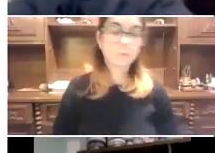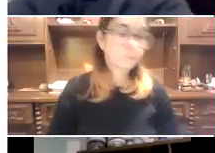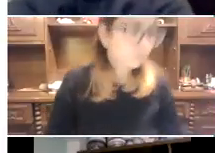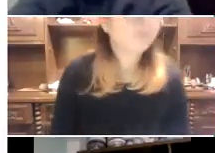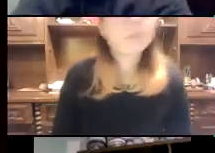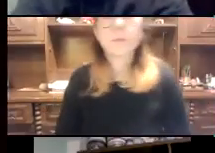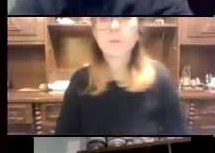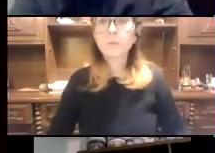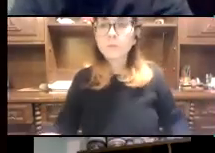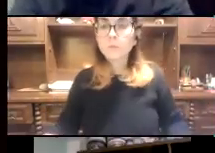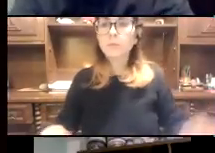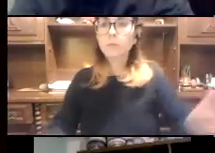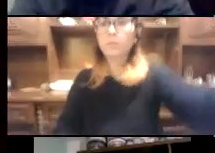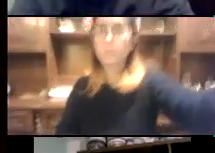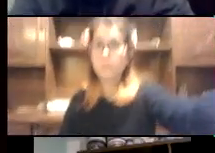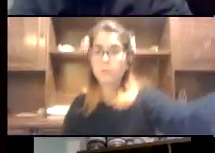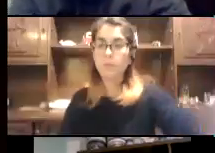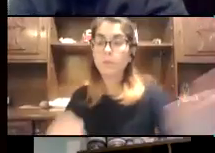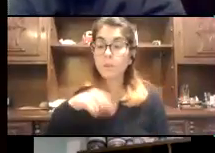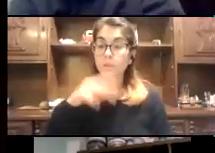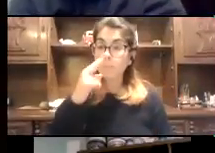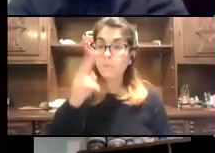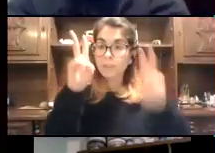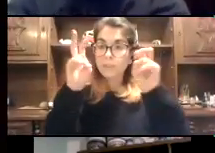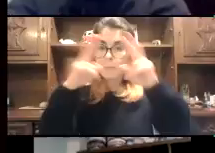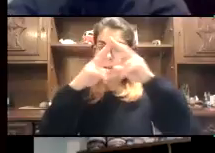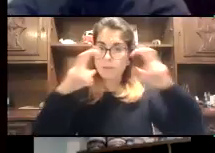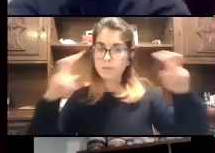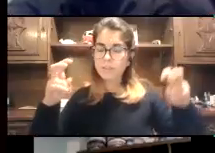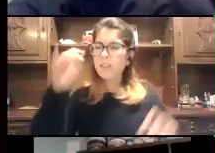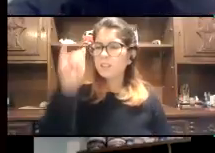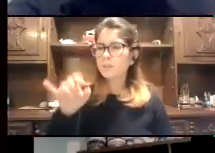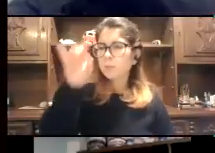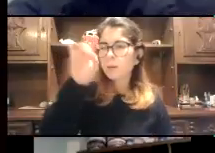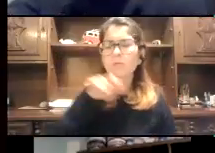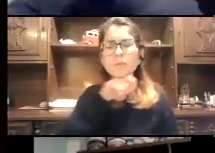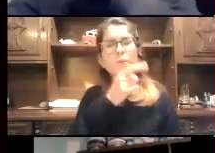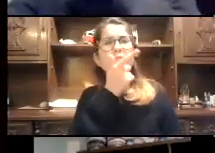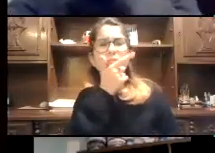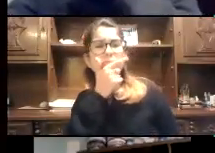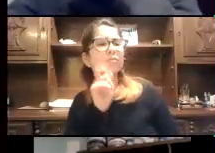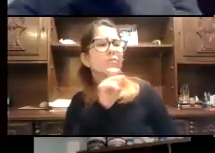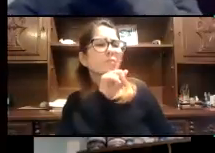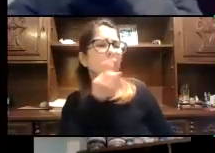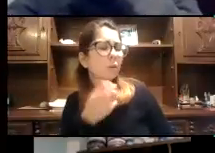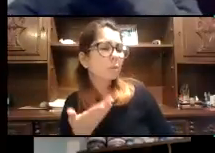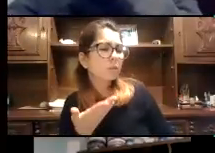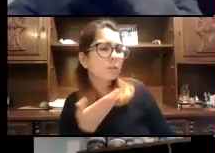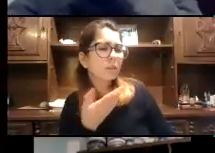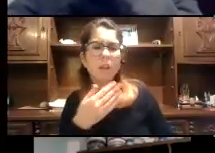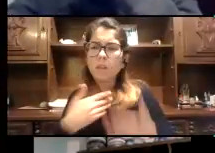electricidad y lo primero que siempre nos preguntamos acerca de la electricidad es acerca del origen,